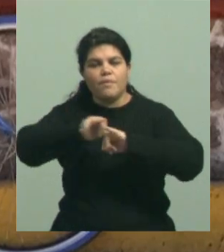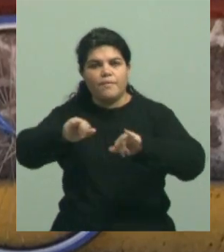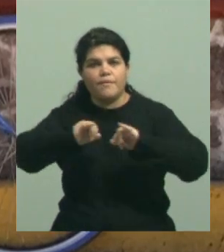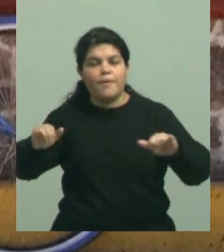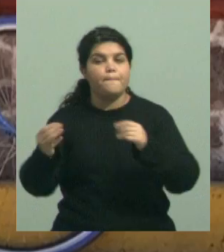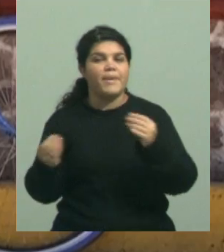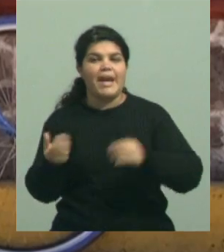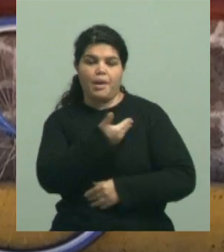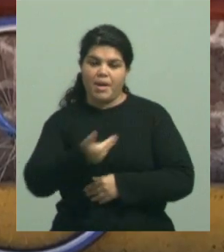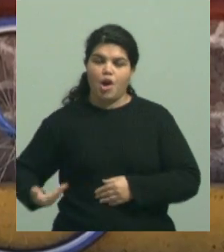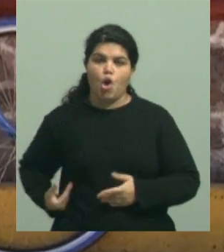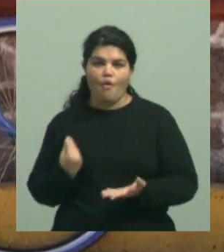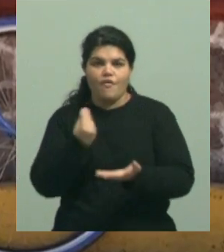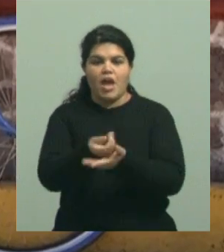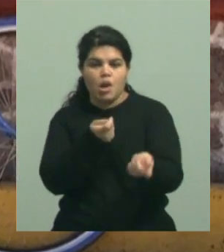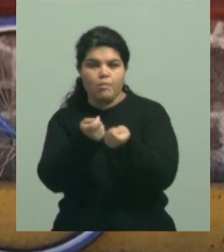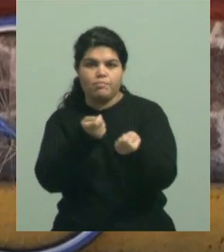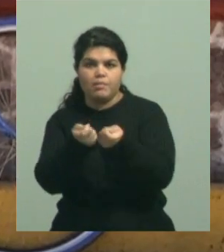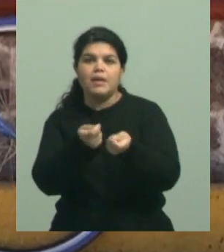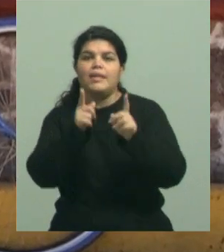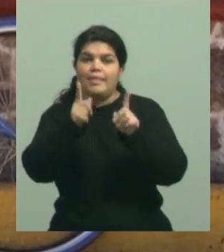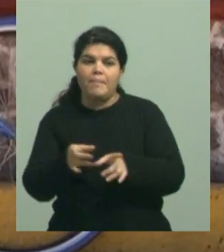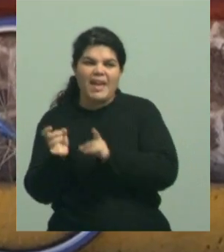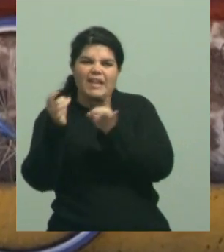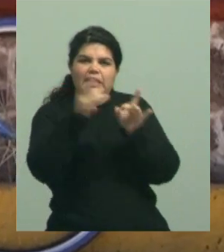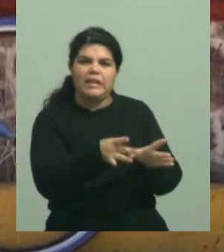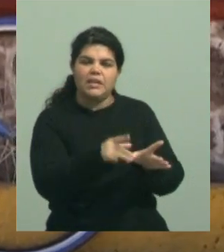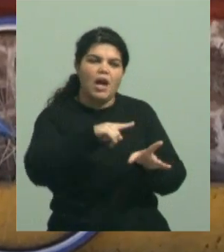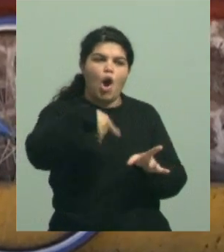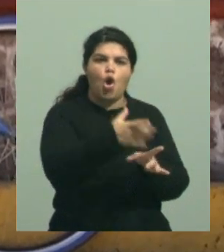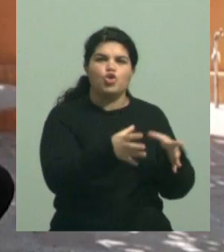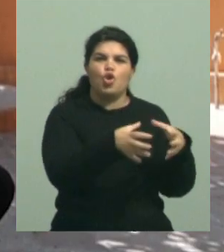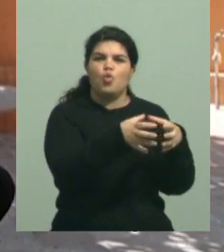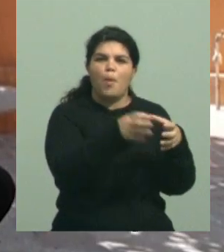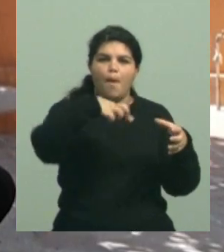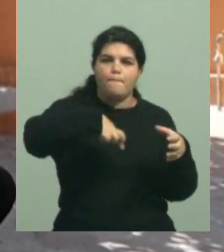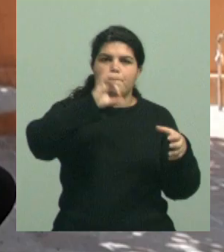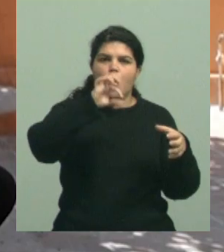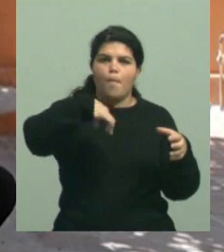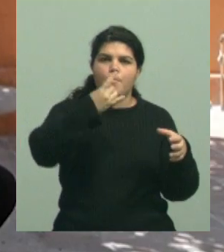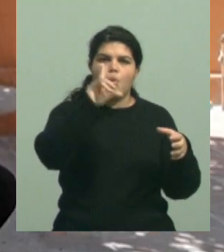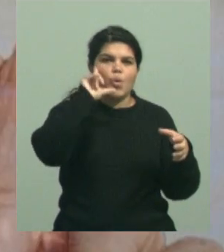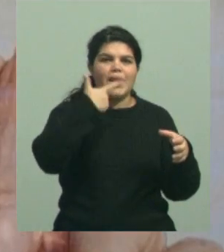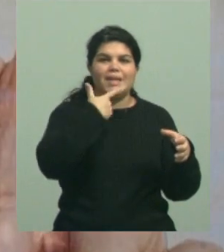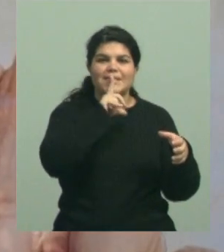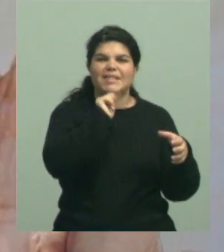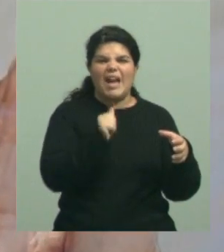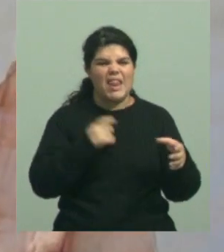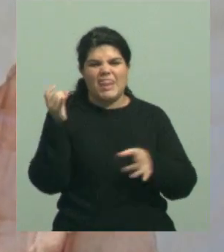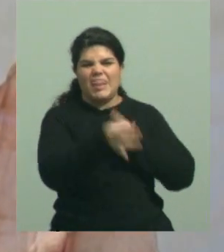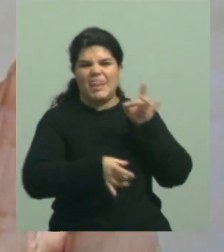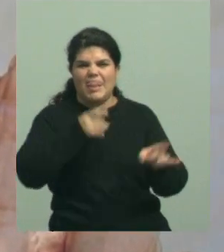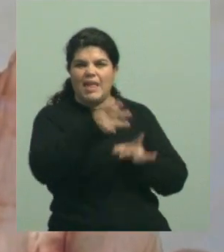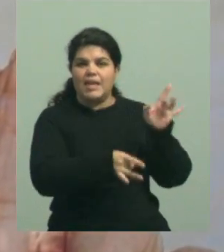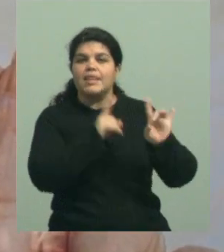del Estado, con críticas hacia sectores populistas, y también tratando de hacer eje en lo que es la corrupción. Entiendo